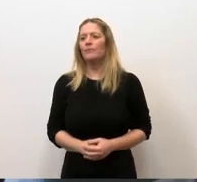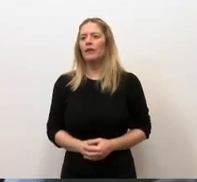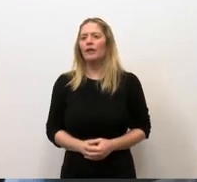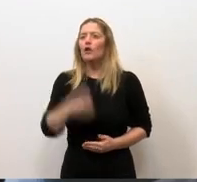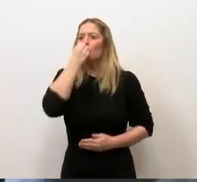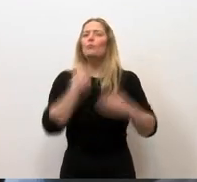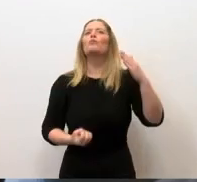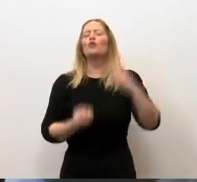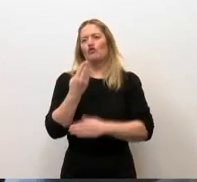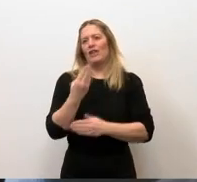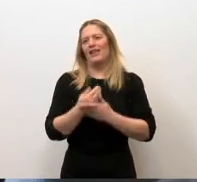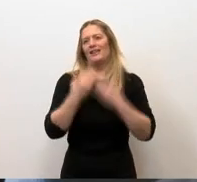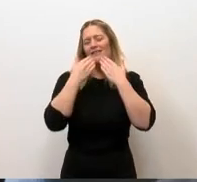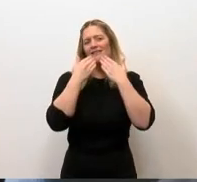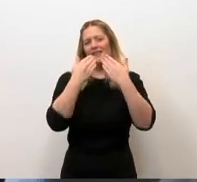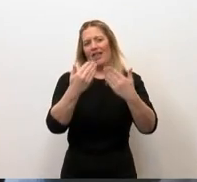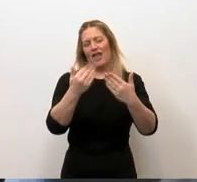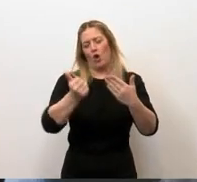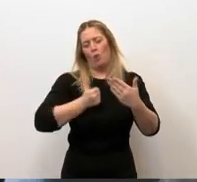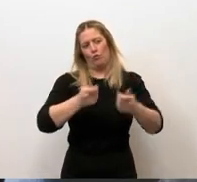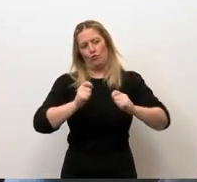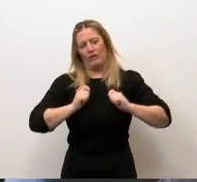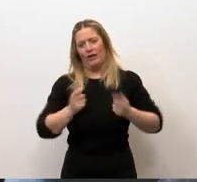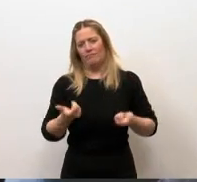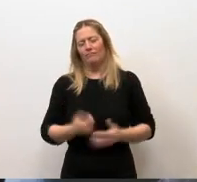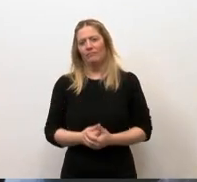Buenos días y gracias por la oportunidad.